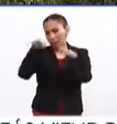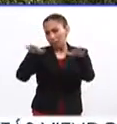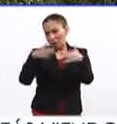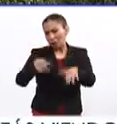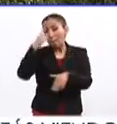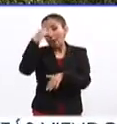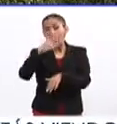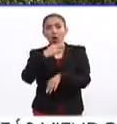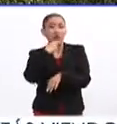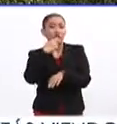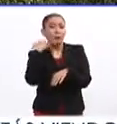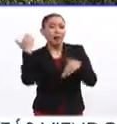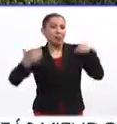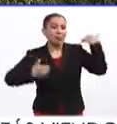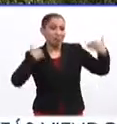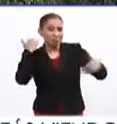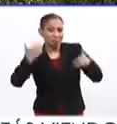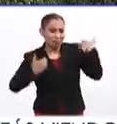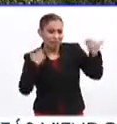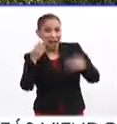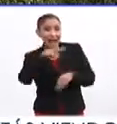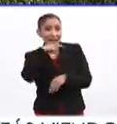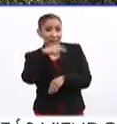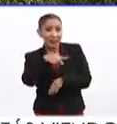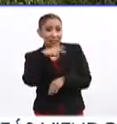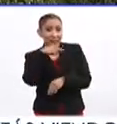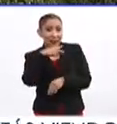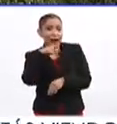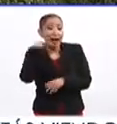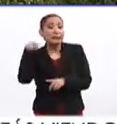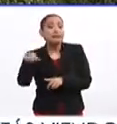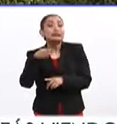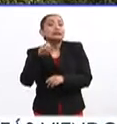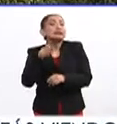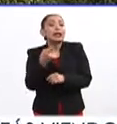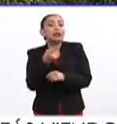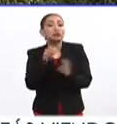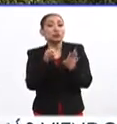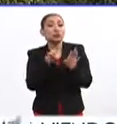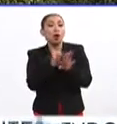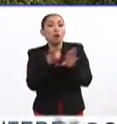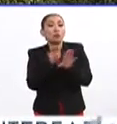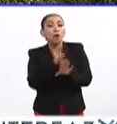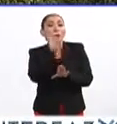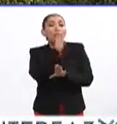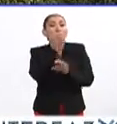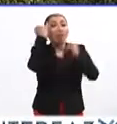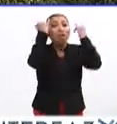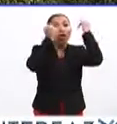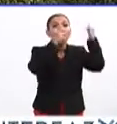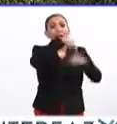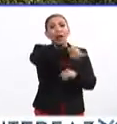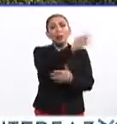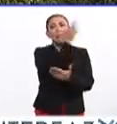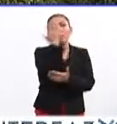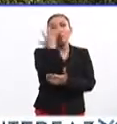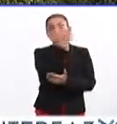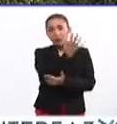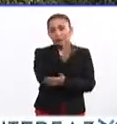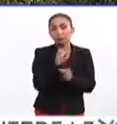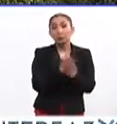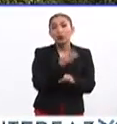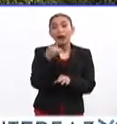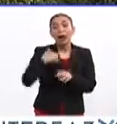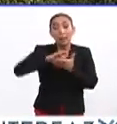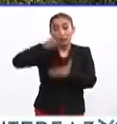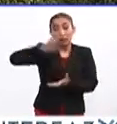para usos, digamos, recreativos en Navidad, tiene que ver mucho con la mala gestión que tienen los bosques. Es decir,